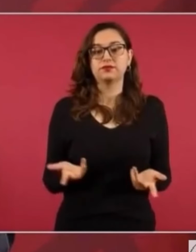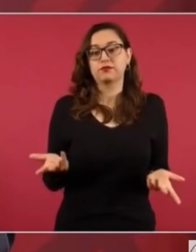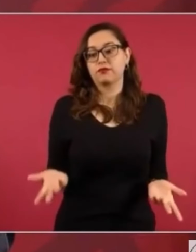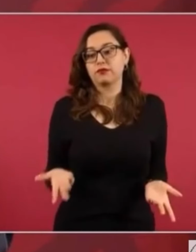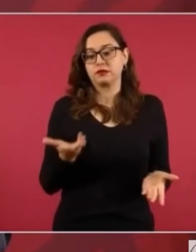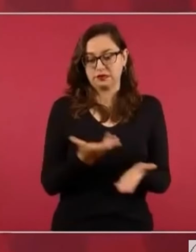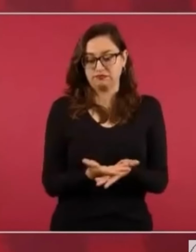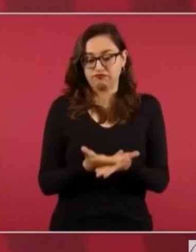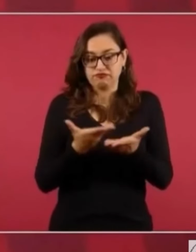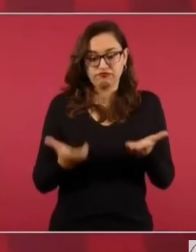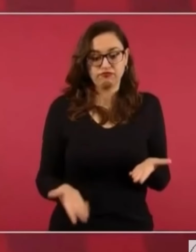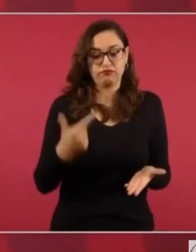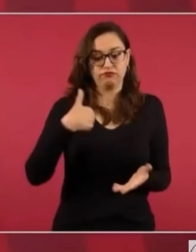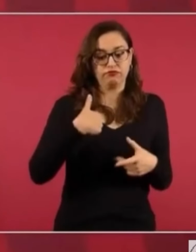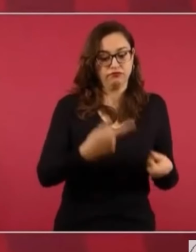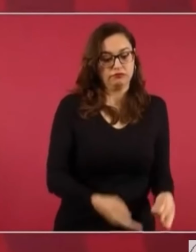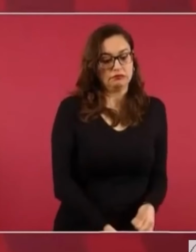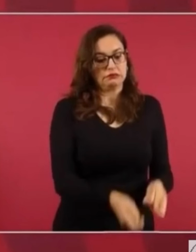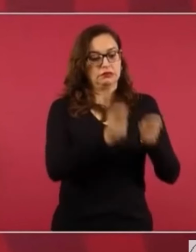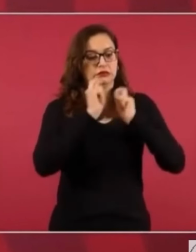una crema